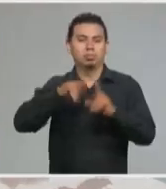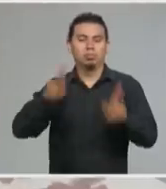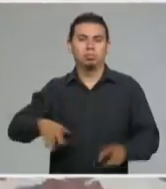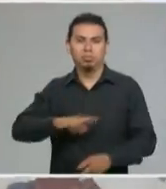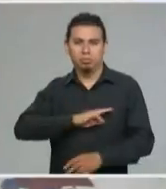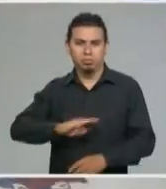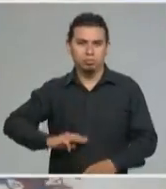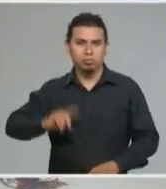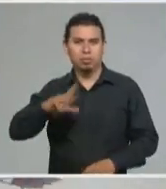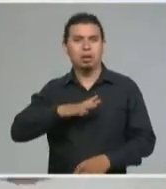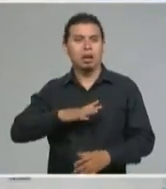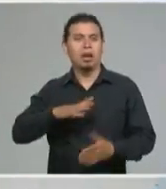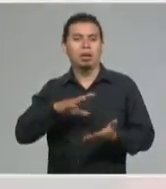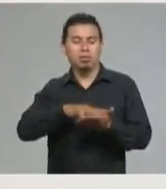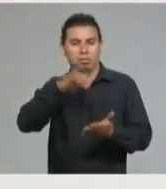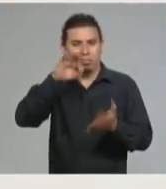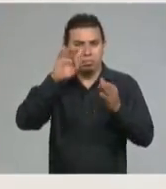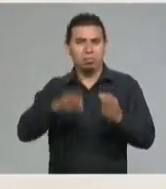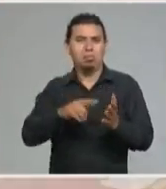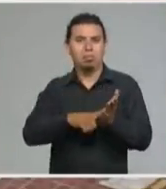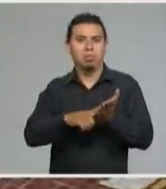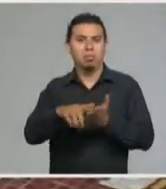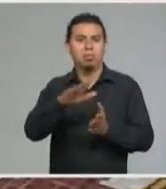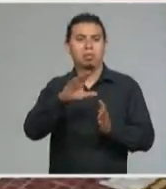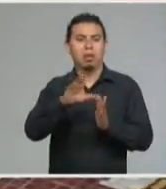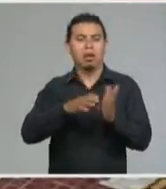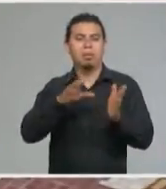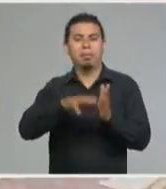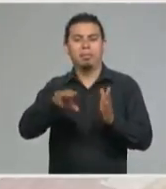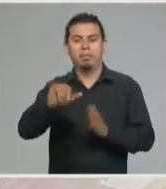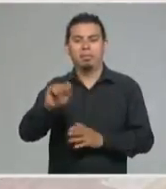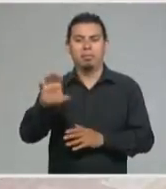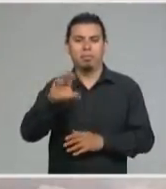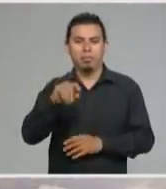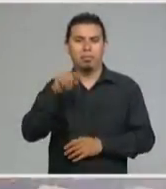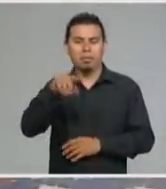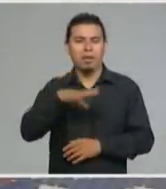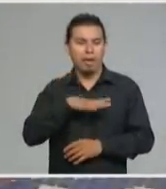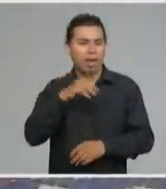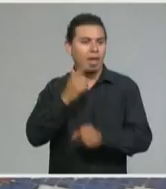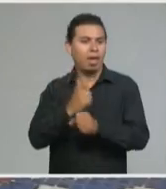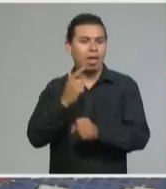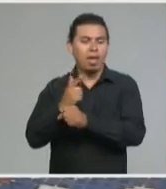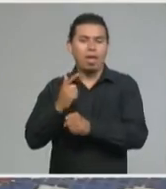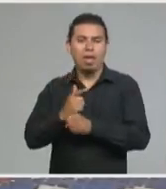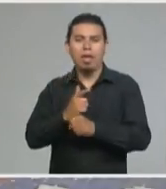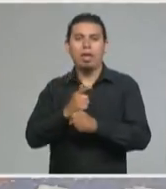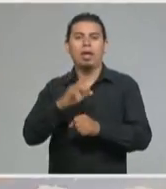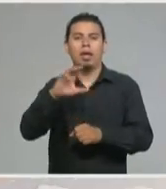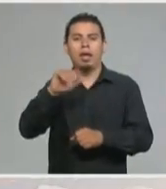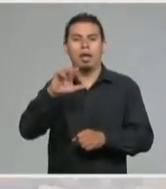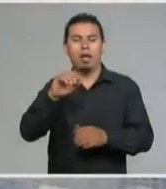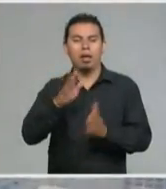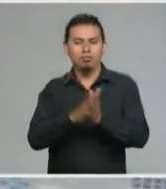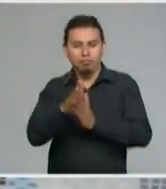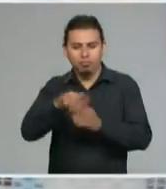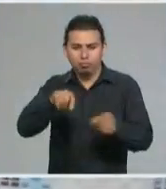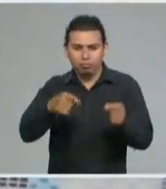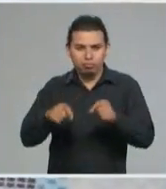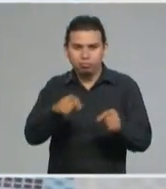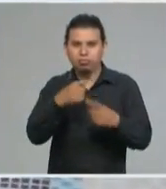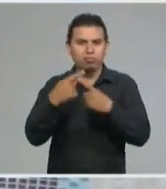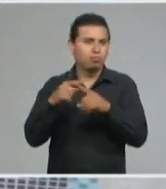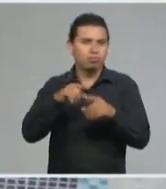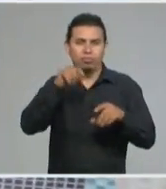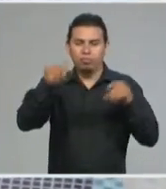encuentra una reproducción a gran escala del calendario mixteco, en el que se aprecia el árbol cósmico de cacao con su ave sagrada,